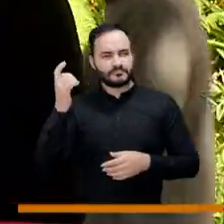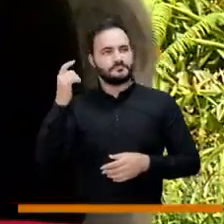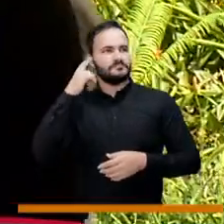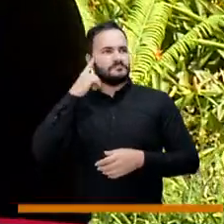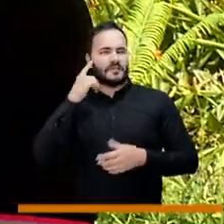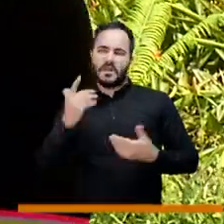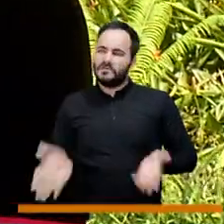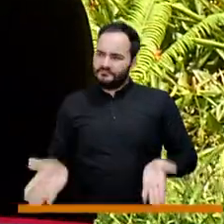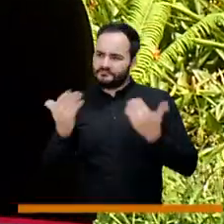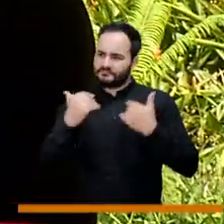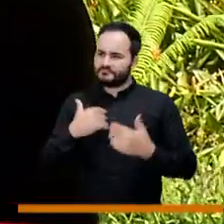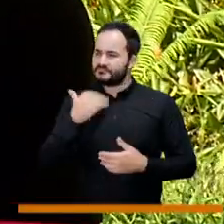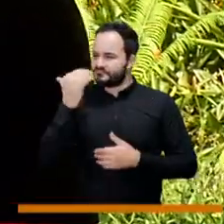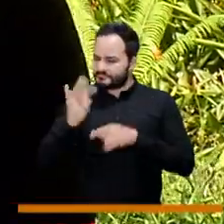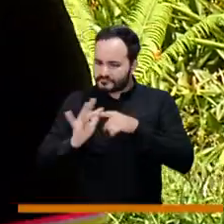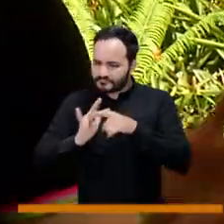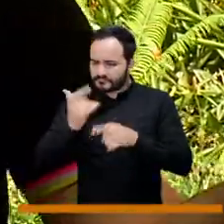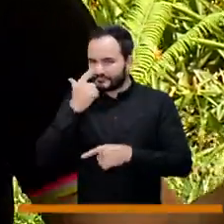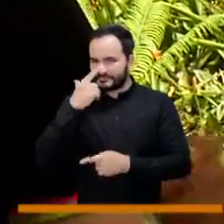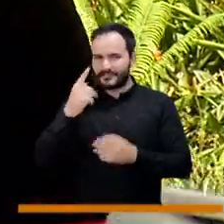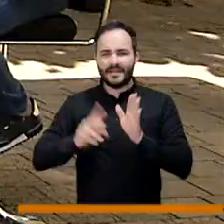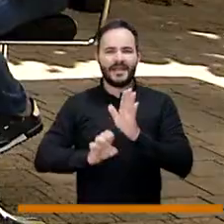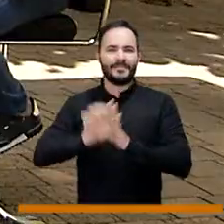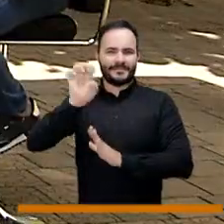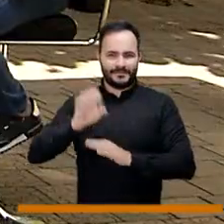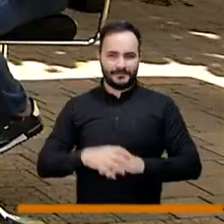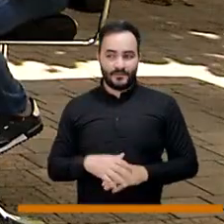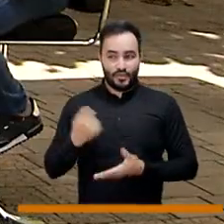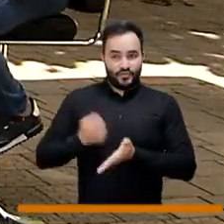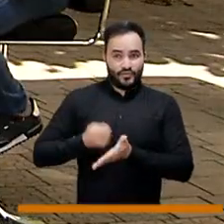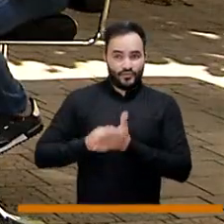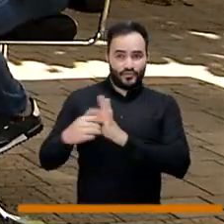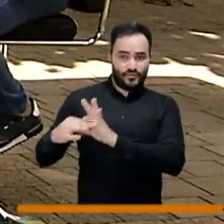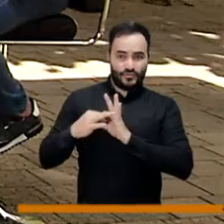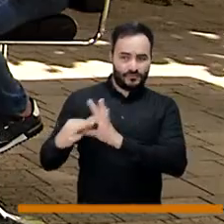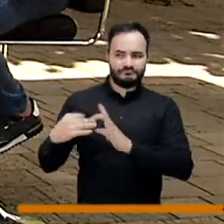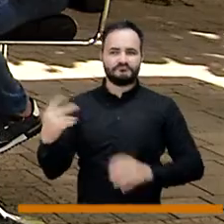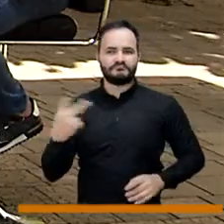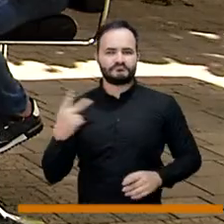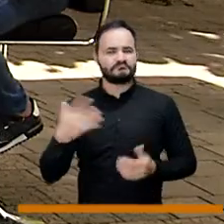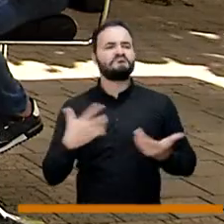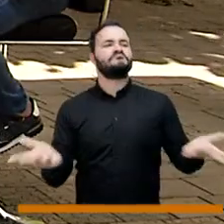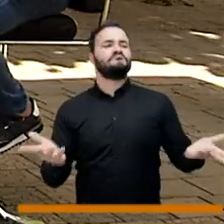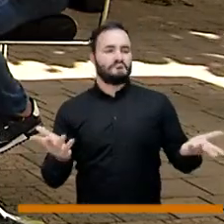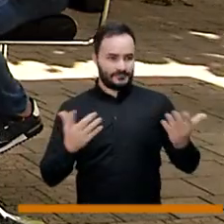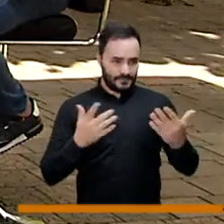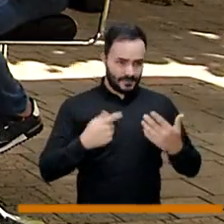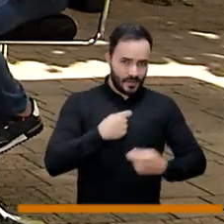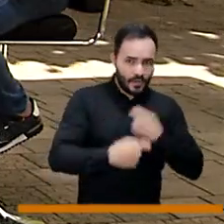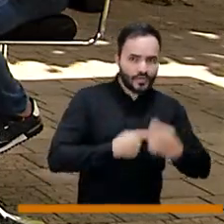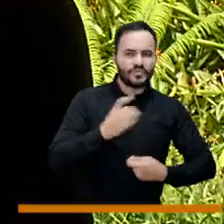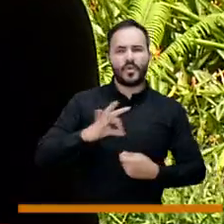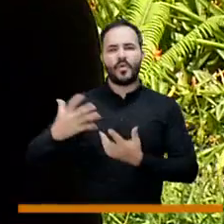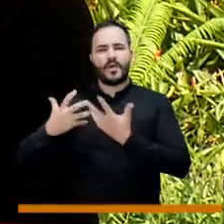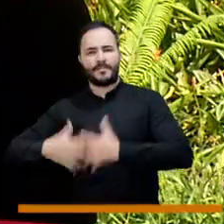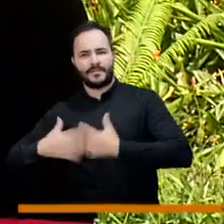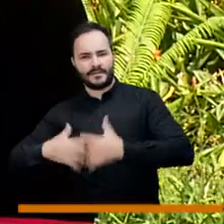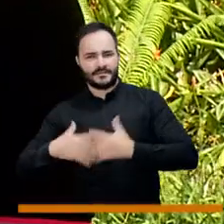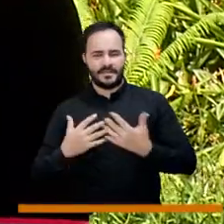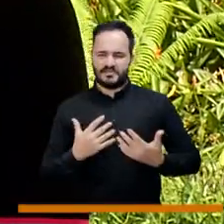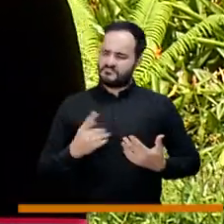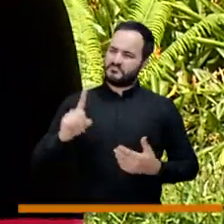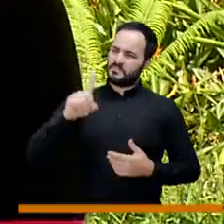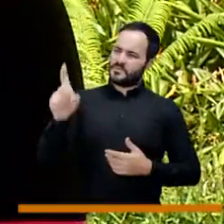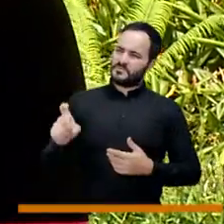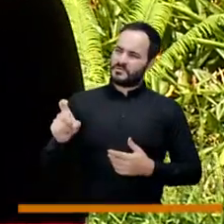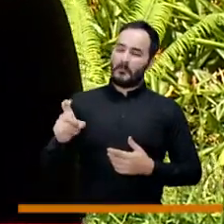simplemente como una idea de emprendimiento, no un negocio. De hecho, mi socio me dijo a mí o me preguntó en su momento qué vamos a construir, un negocio o una empresa. Y hoy en día